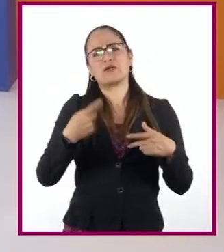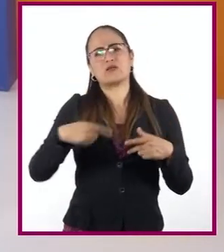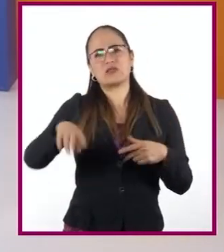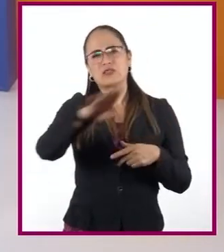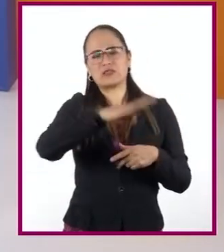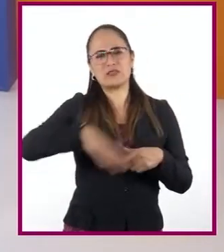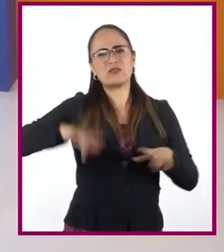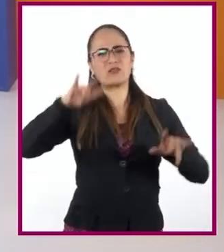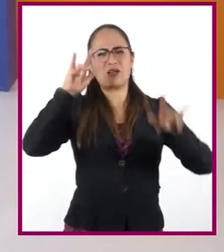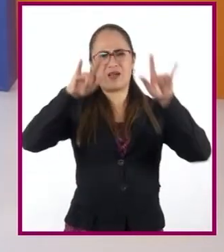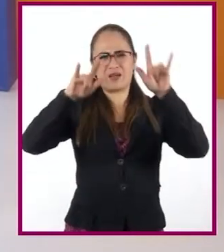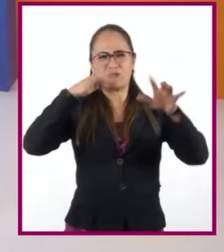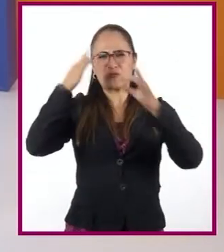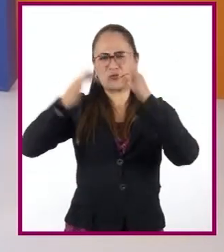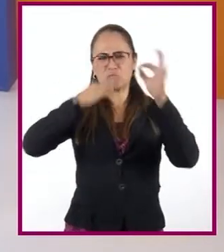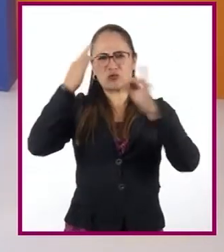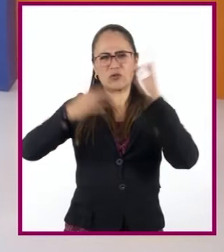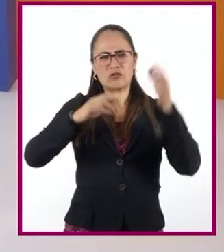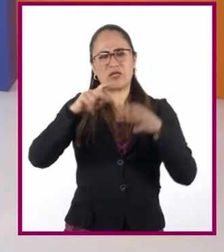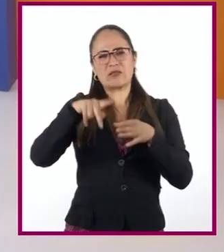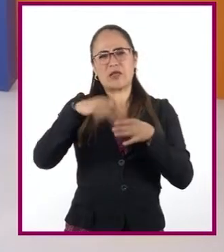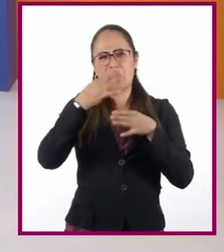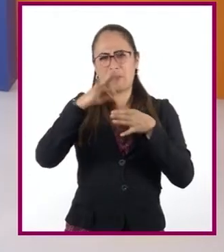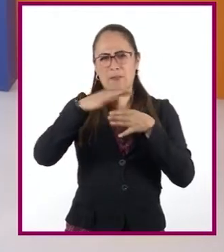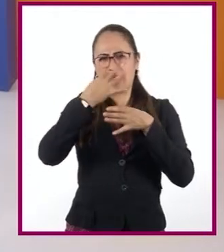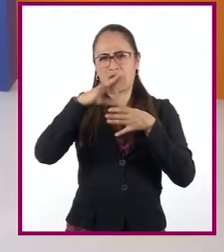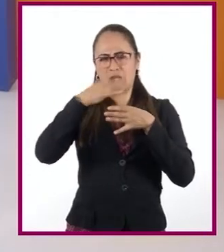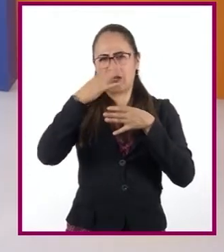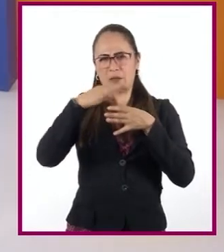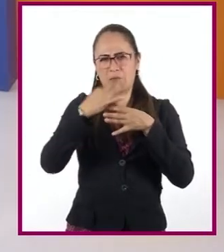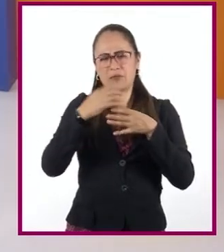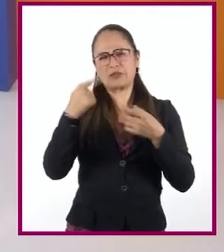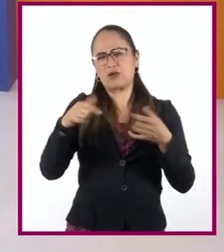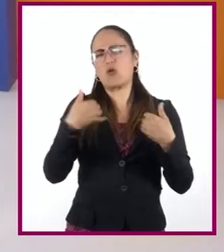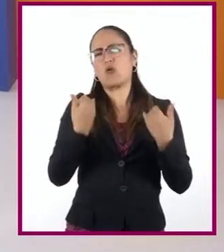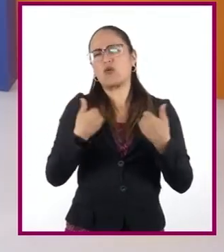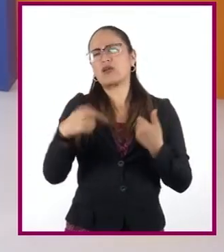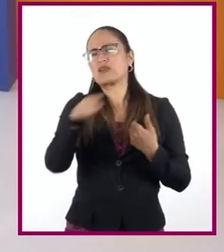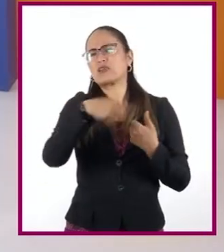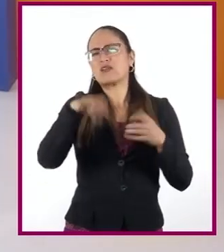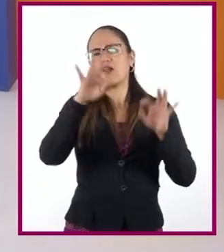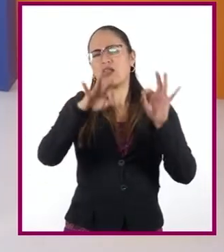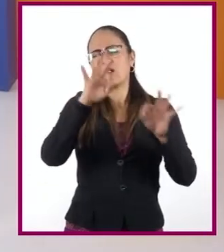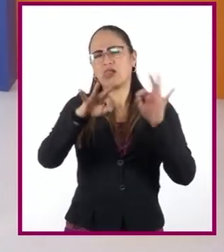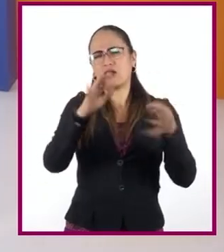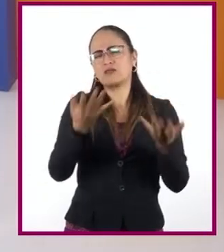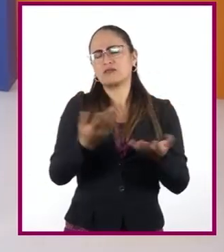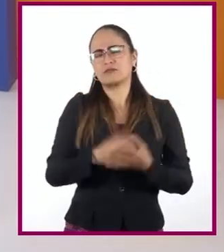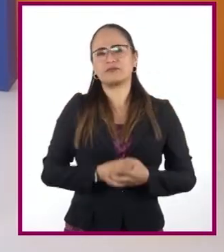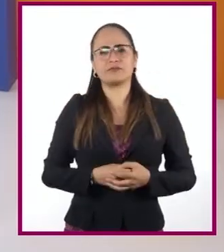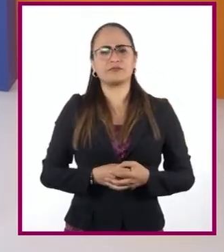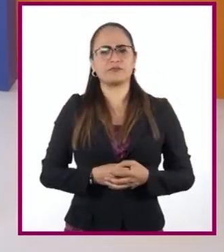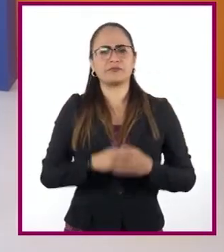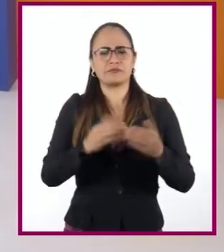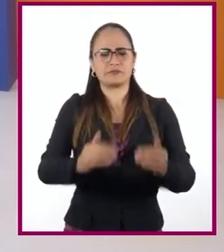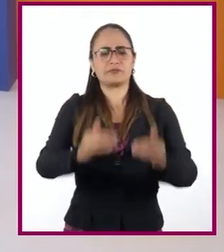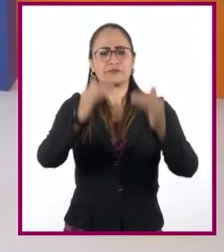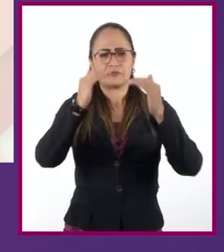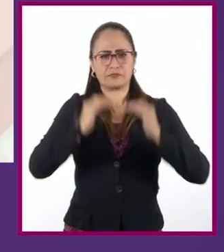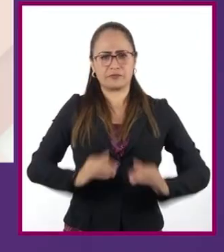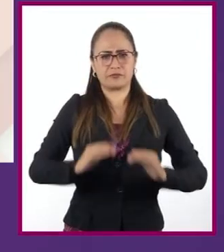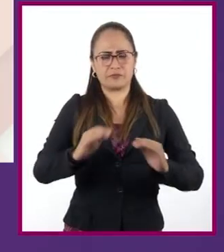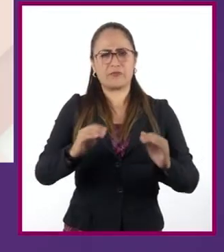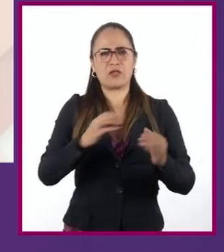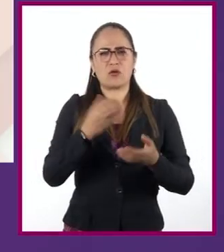los anuncios de papas fritas en los adolescentes. En el siguiente apartado, titulado Descripción del